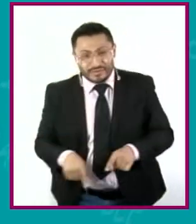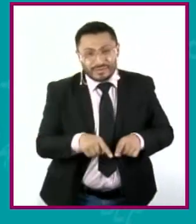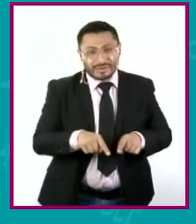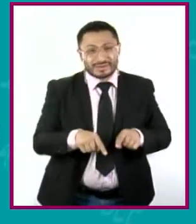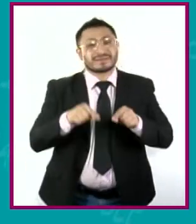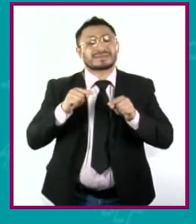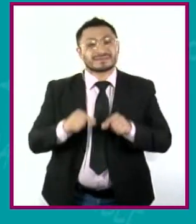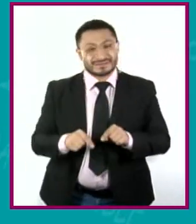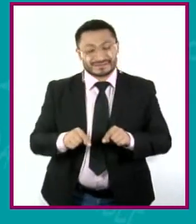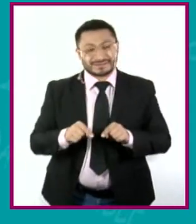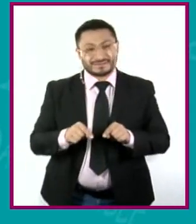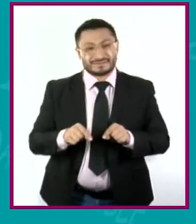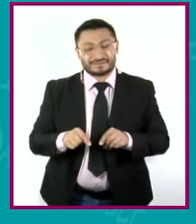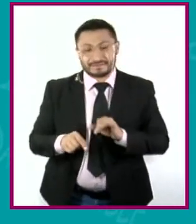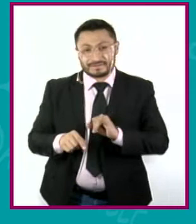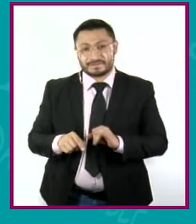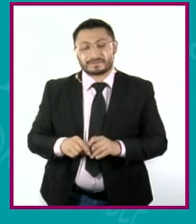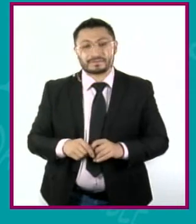parte inferior.